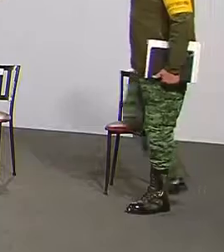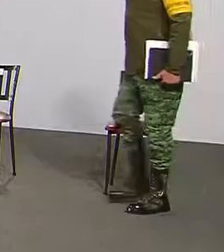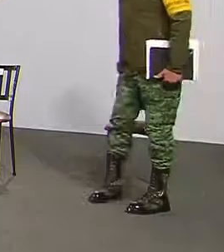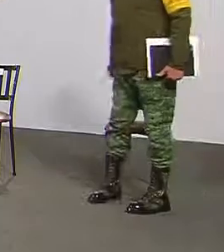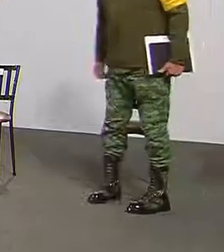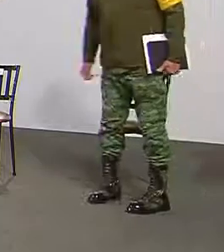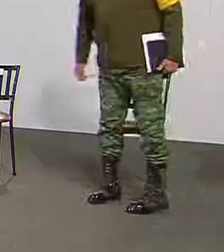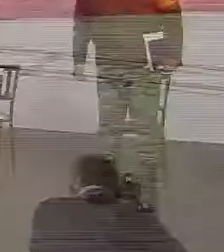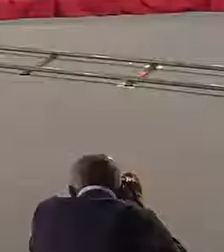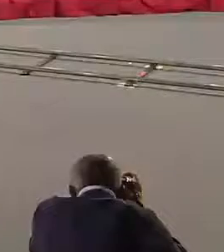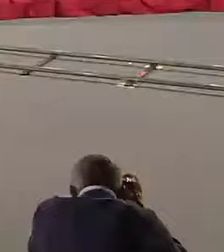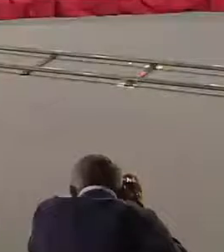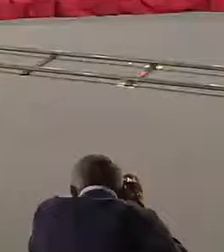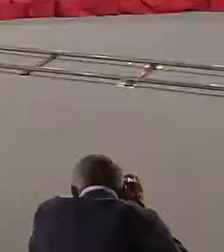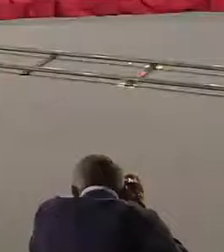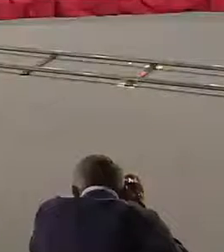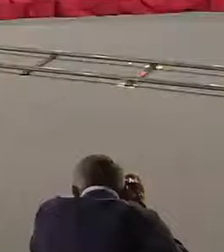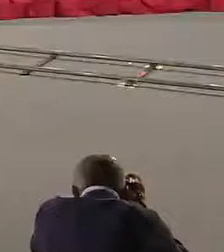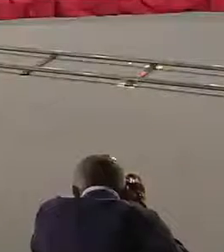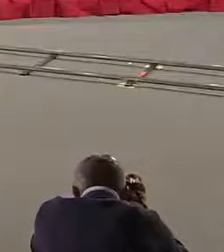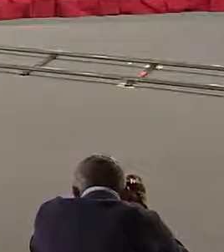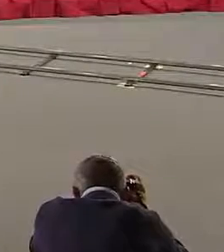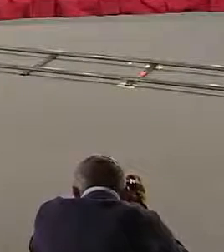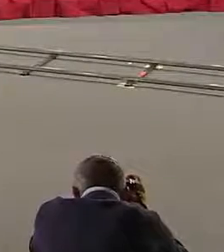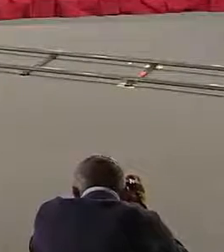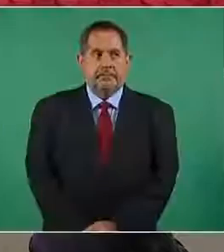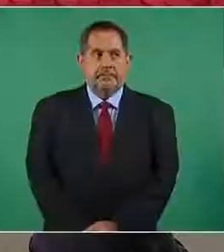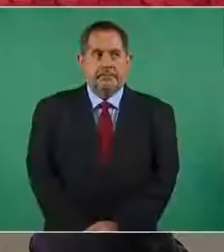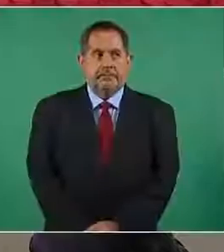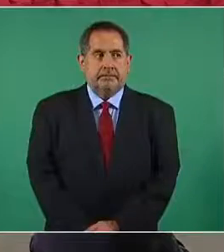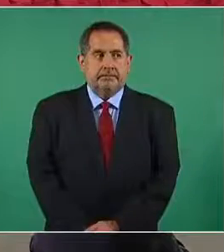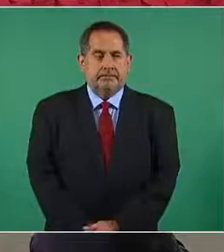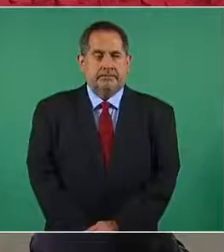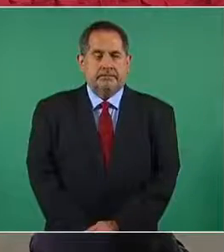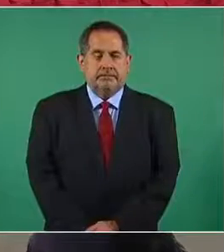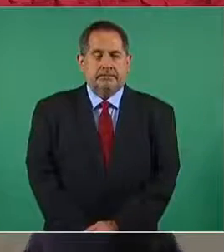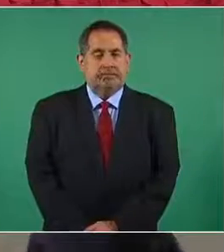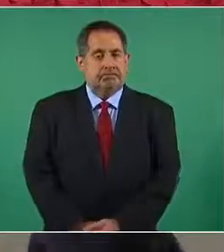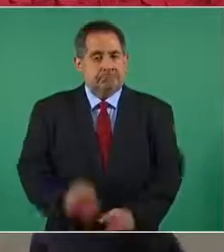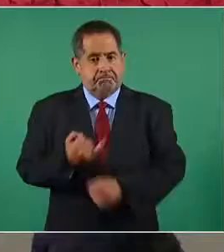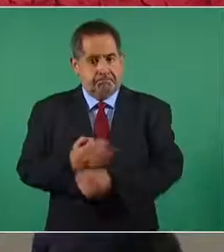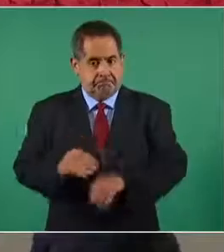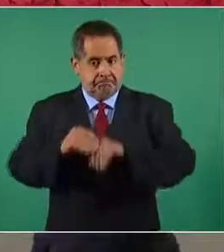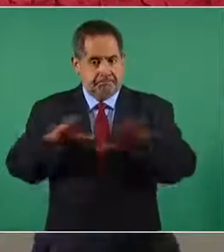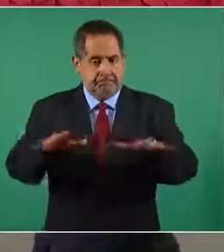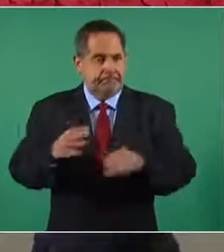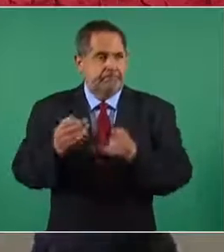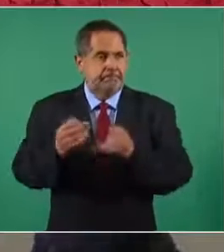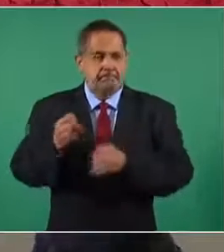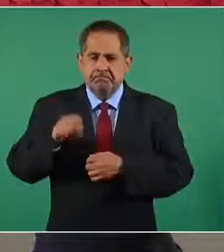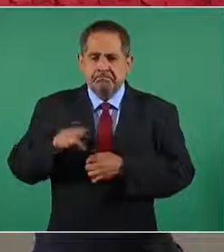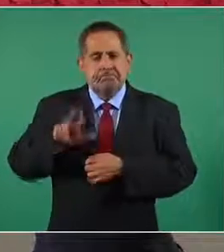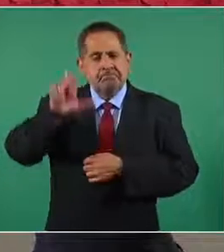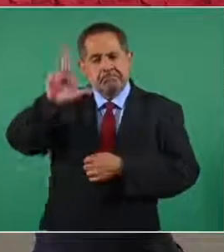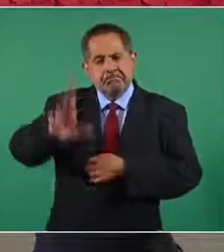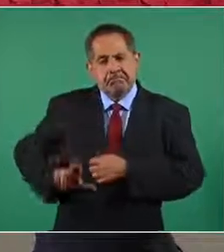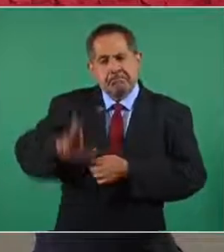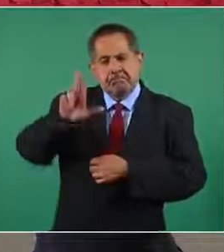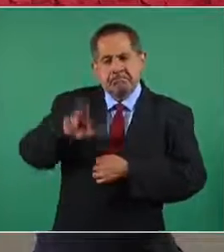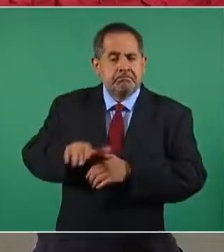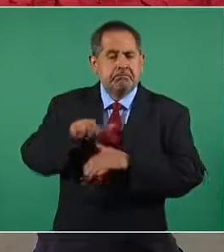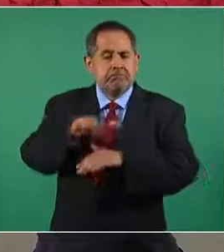Bueno, pues vamos a informar, como todos los martes, sobre la situación de